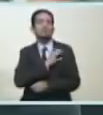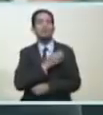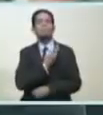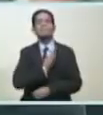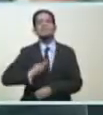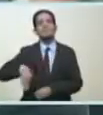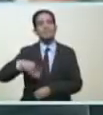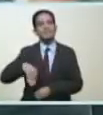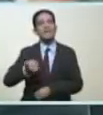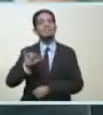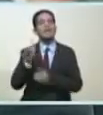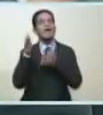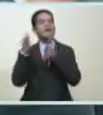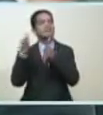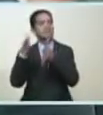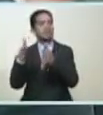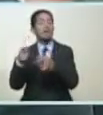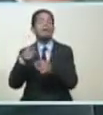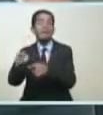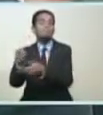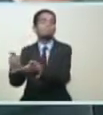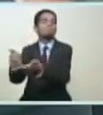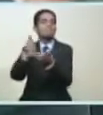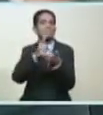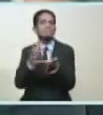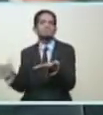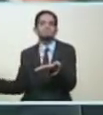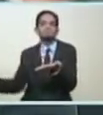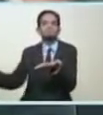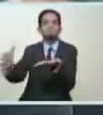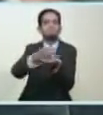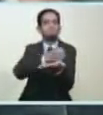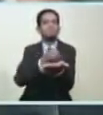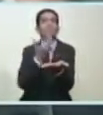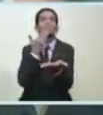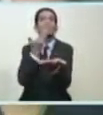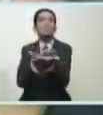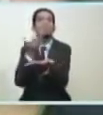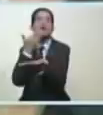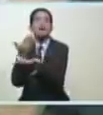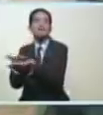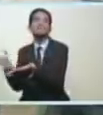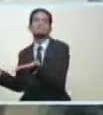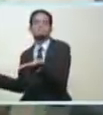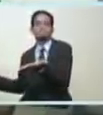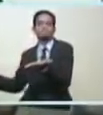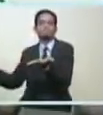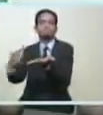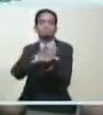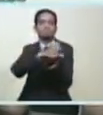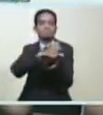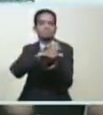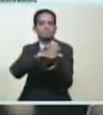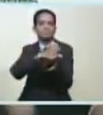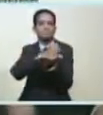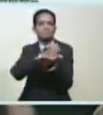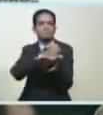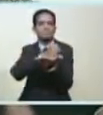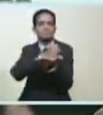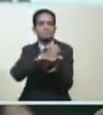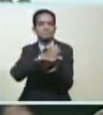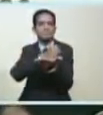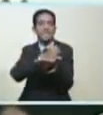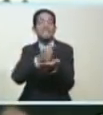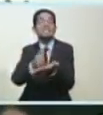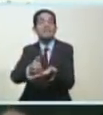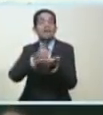económica para que me ayude a recoger las propuestas, para que me ayude a sistematizarlas y